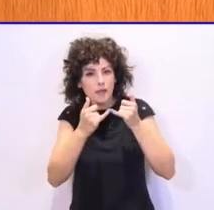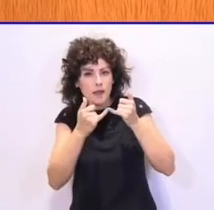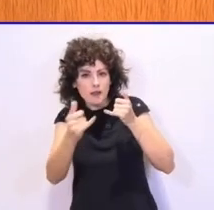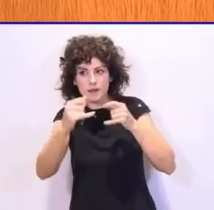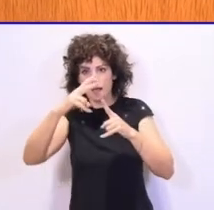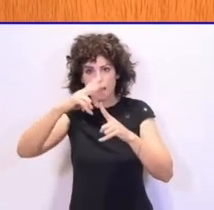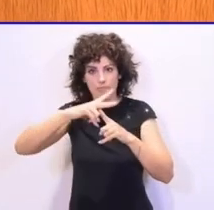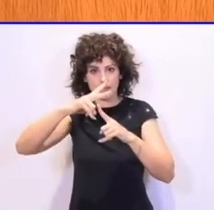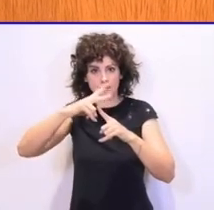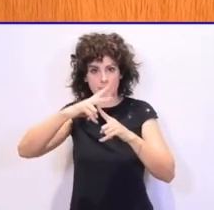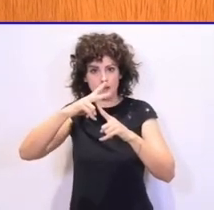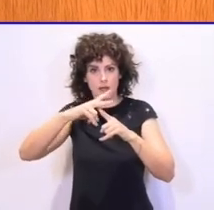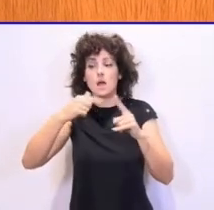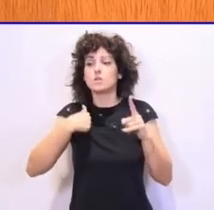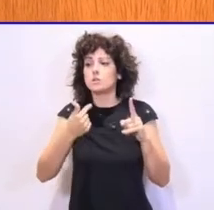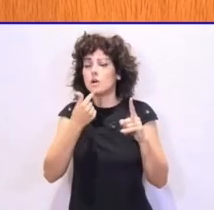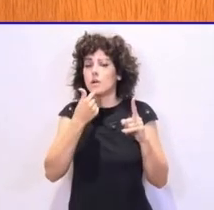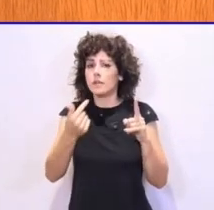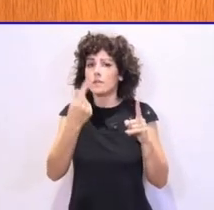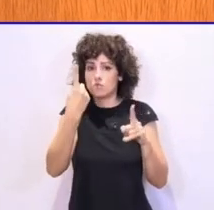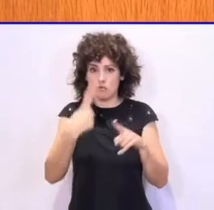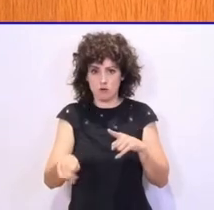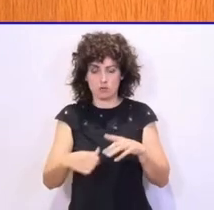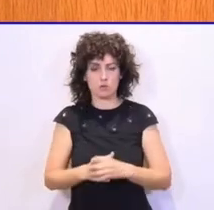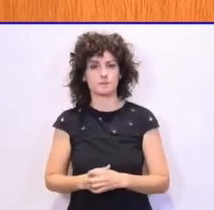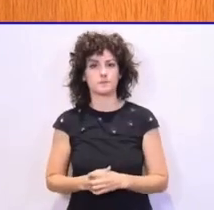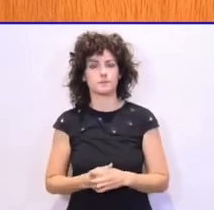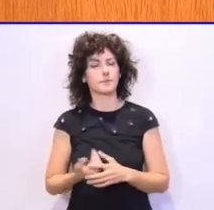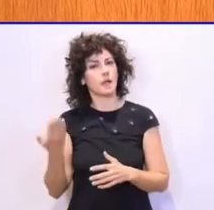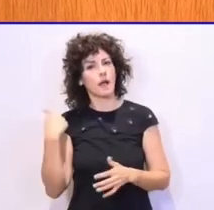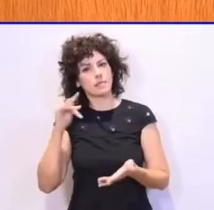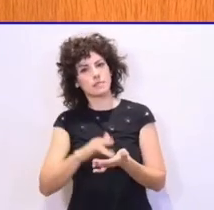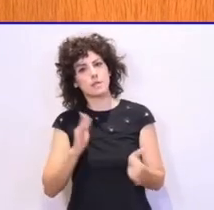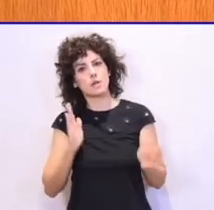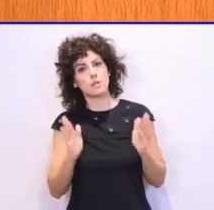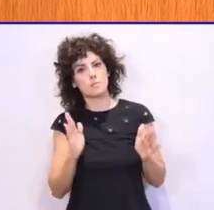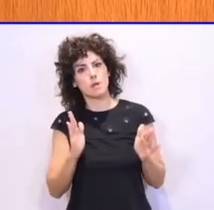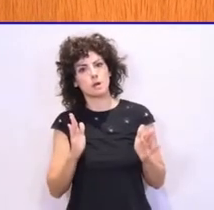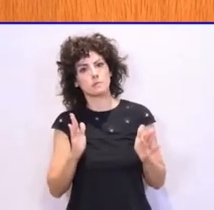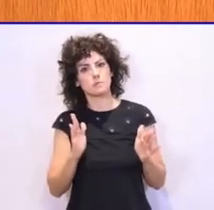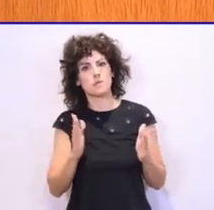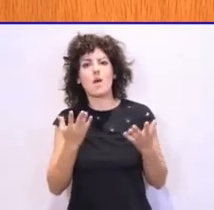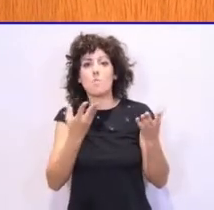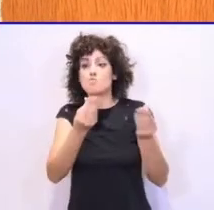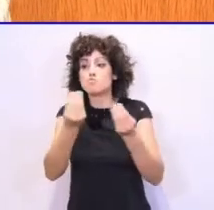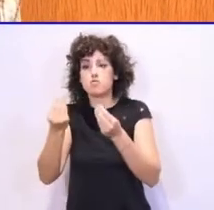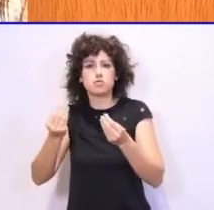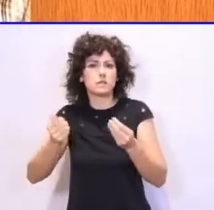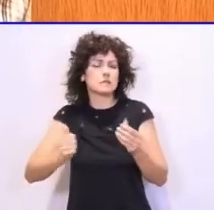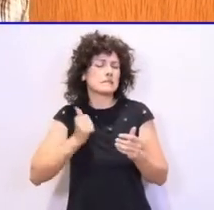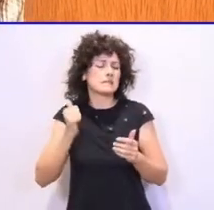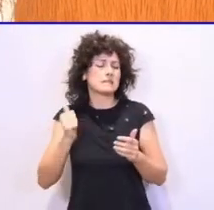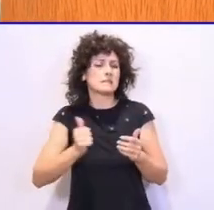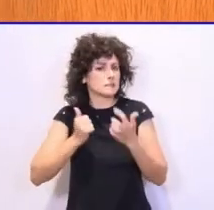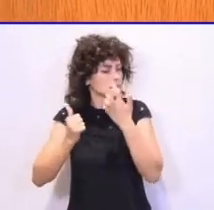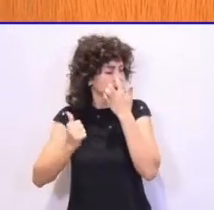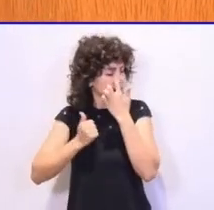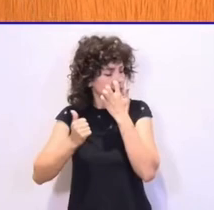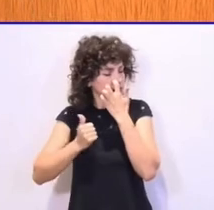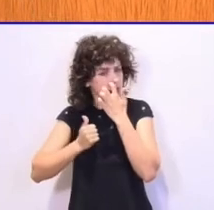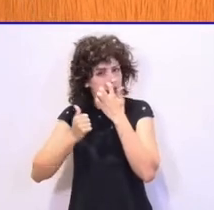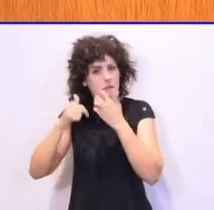tensión le voy a decir una cosa en la anterior legislatura fueron muchas las ocasiones en la que planteamos en este